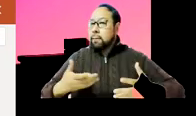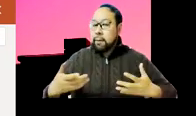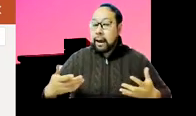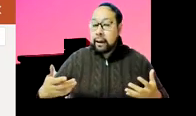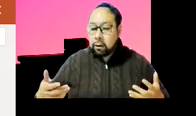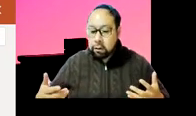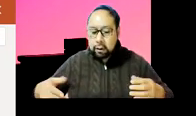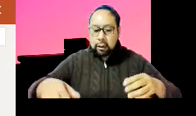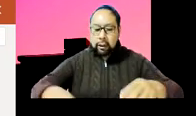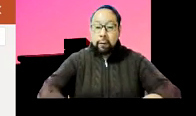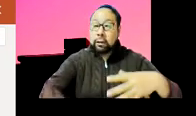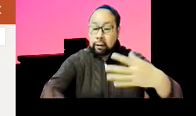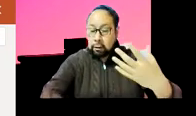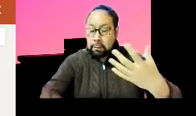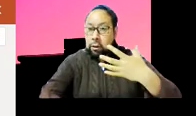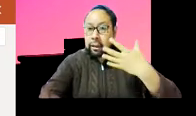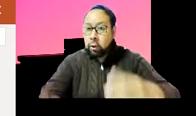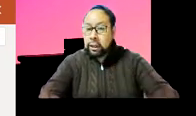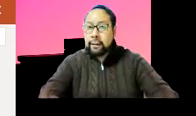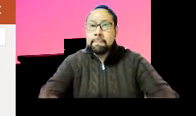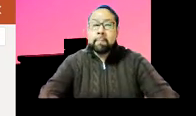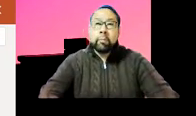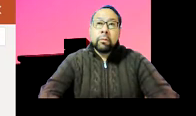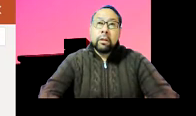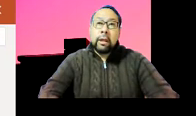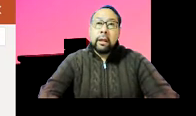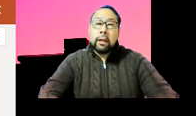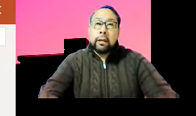y que siempre va a ganar los, o vendo la seguridad